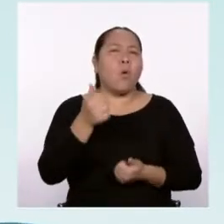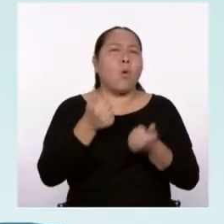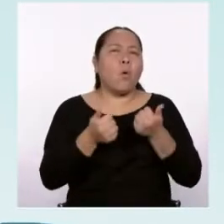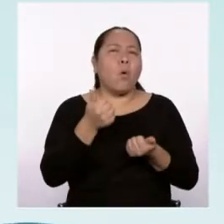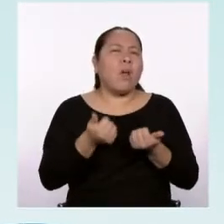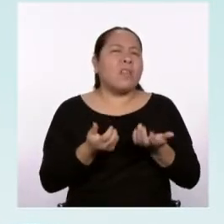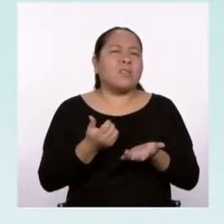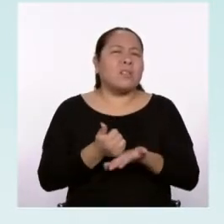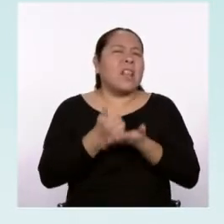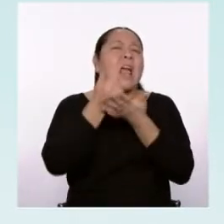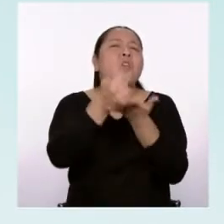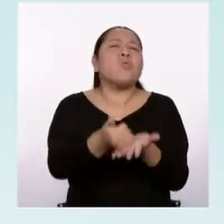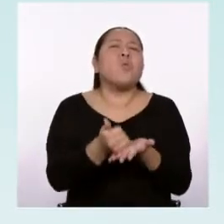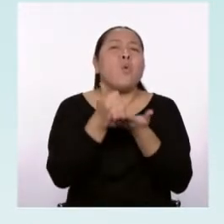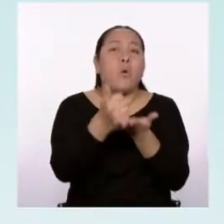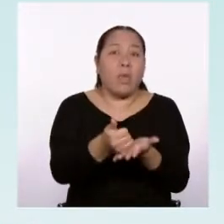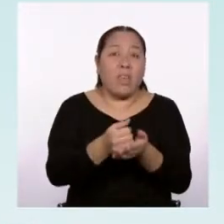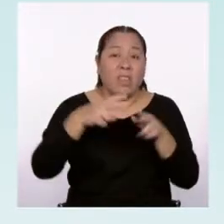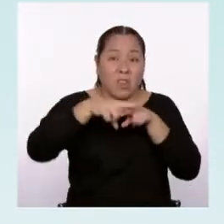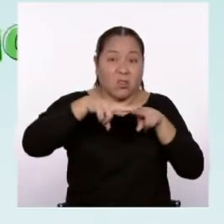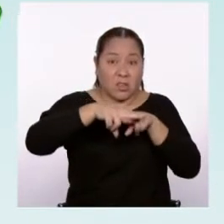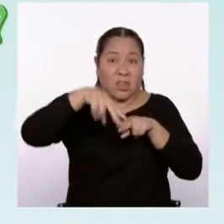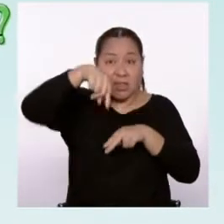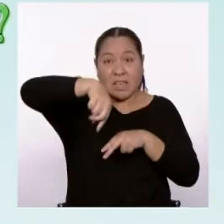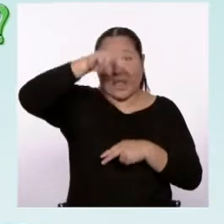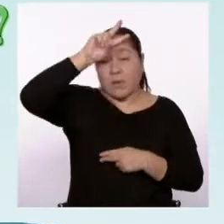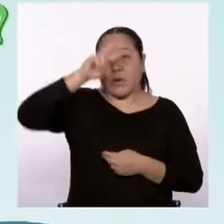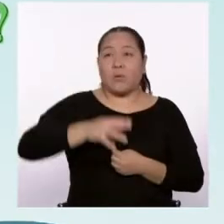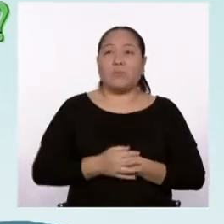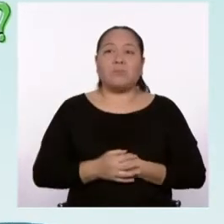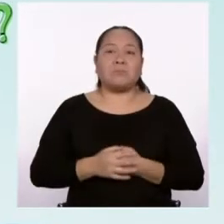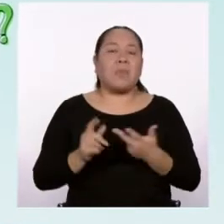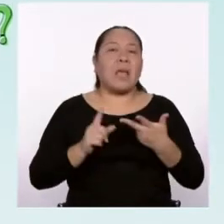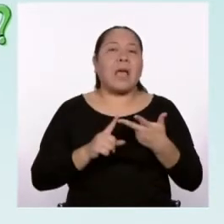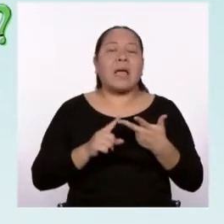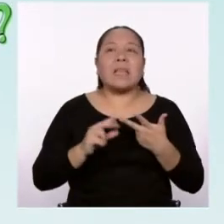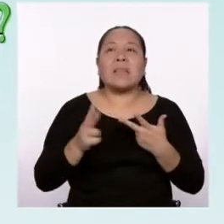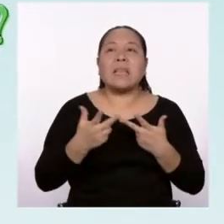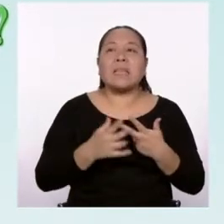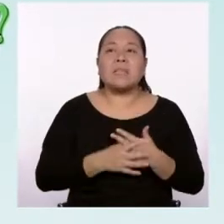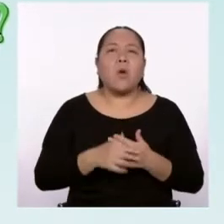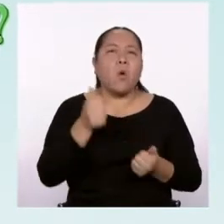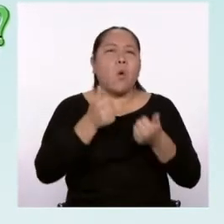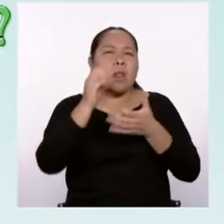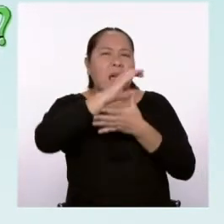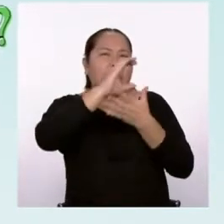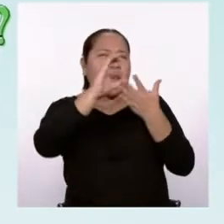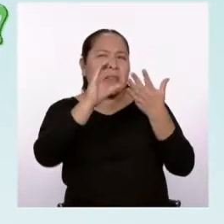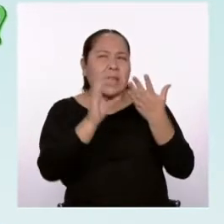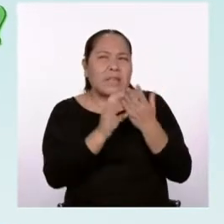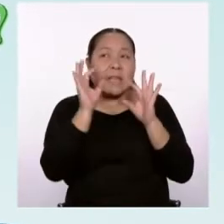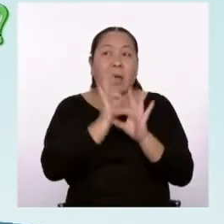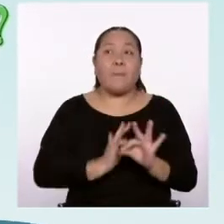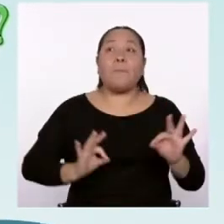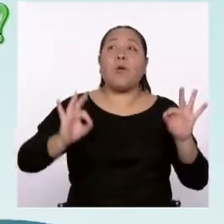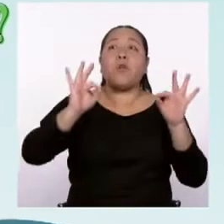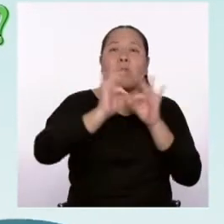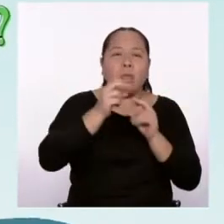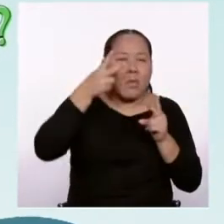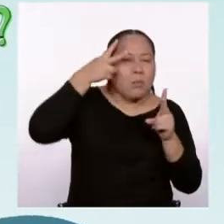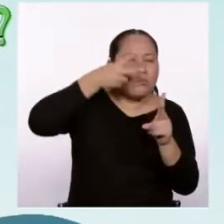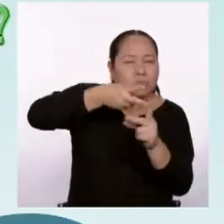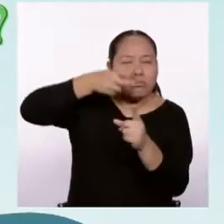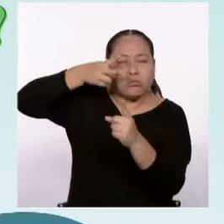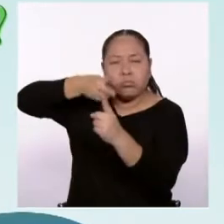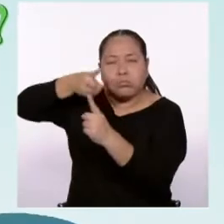los ferrocarriles en el Perú? 3. ¿Qué características o información relevante identificamos